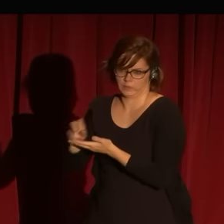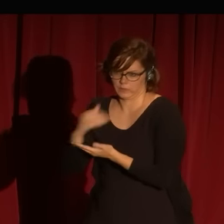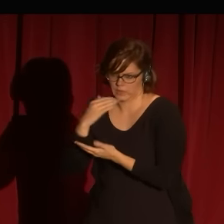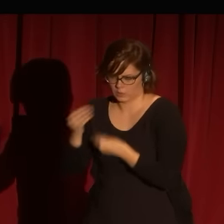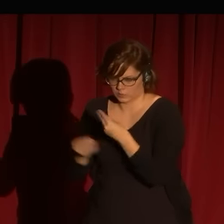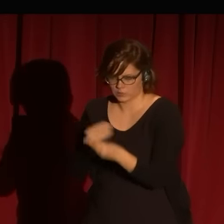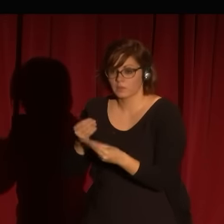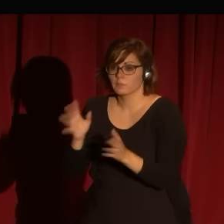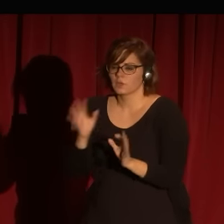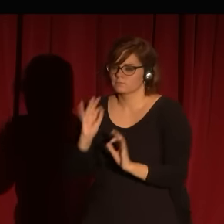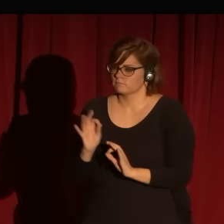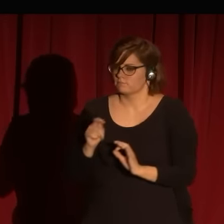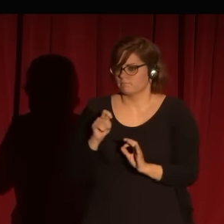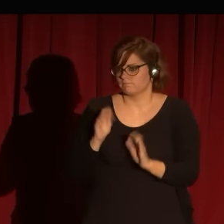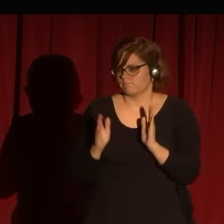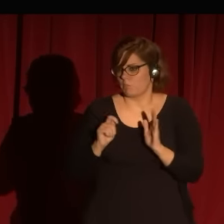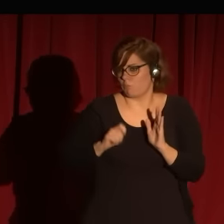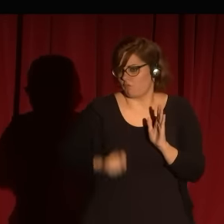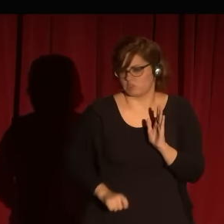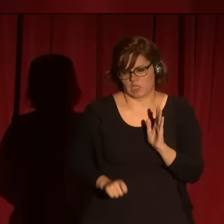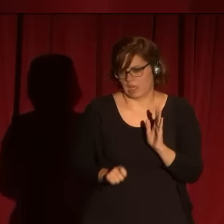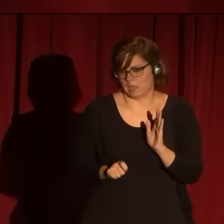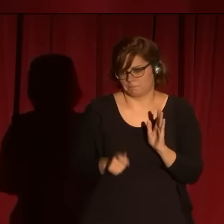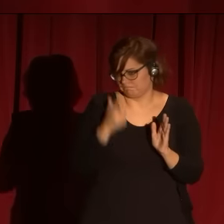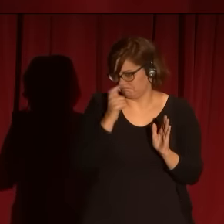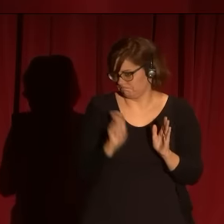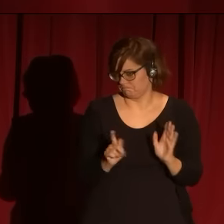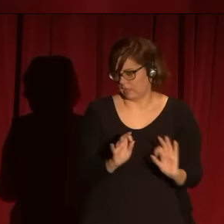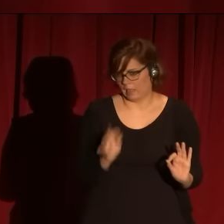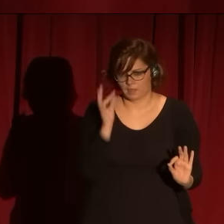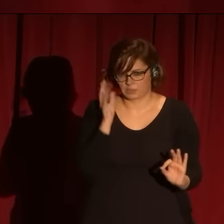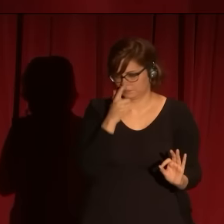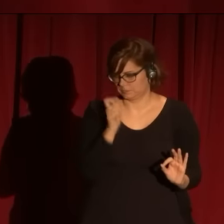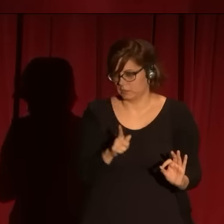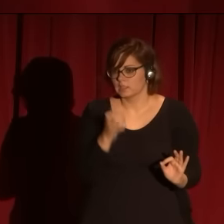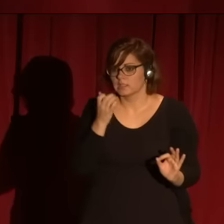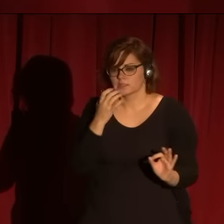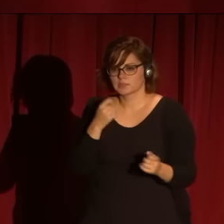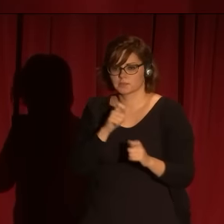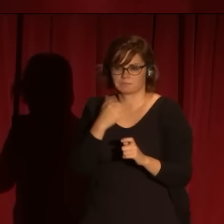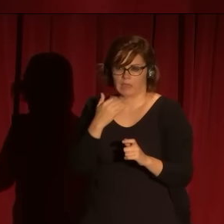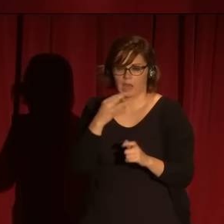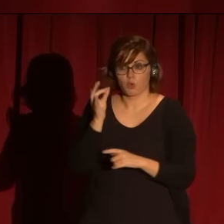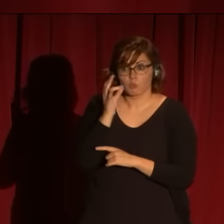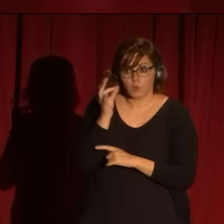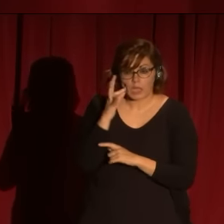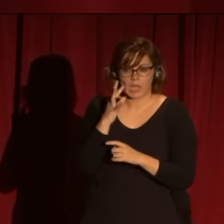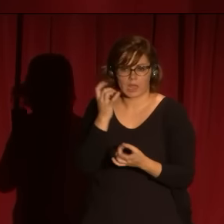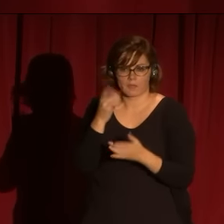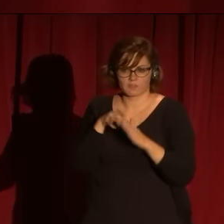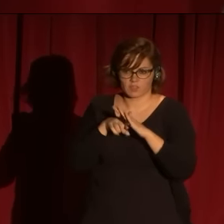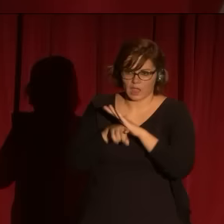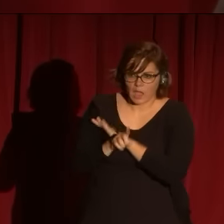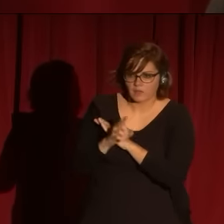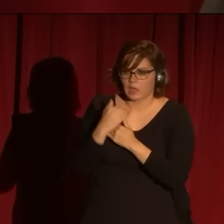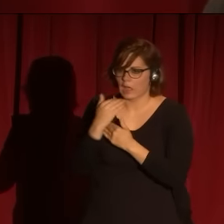cierto que profesionalmente no contaban para nada no Y que cuando aparecen o cuando desarrollan actividades es en Casos como los de Clara